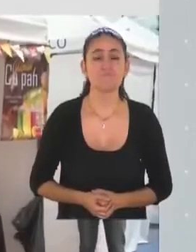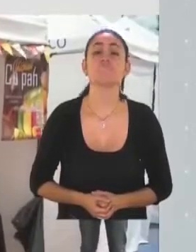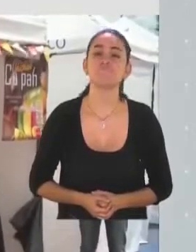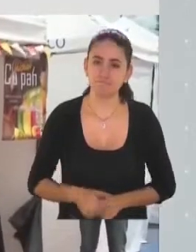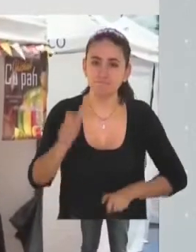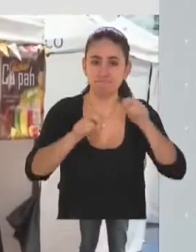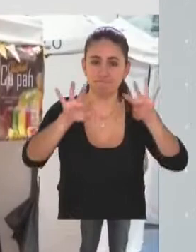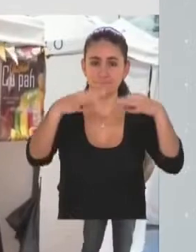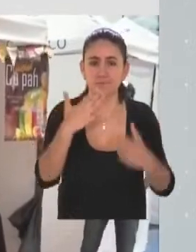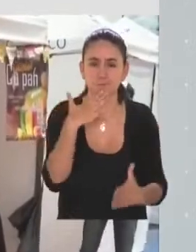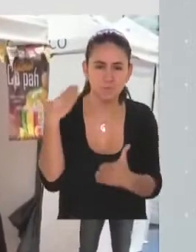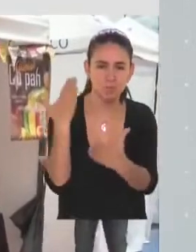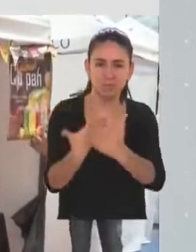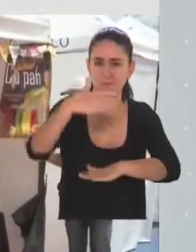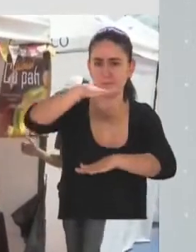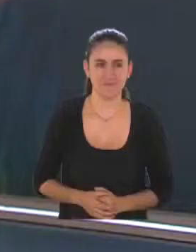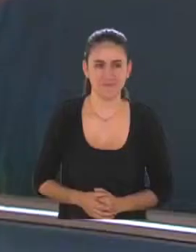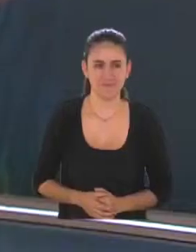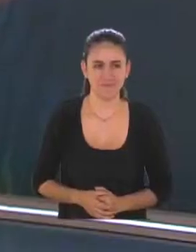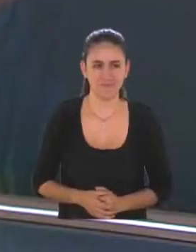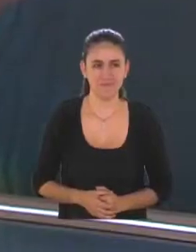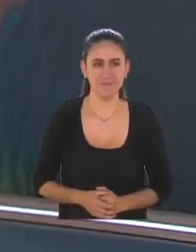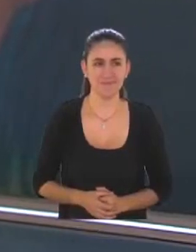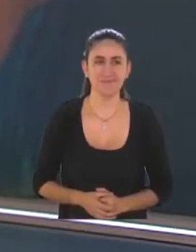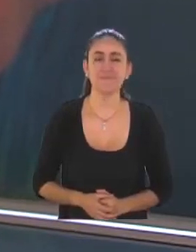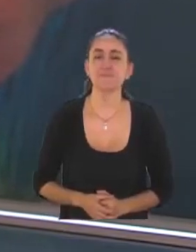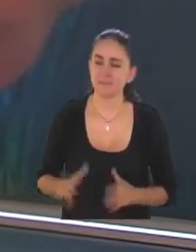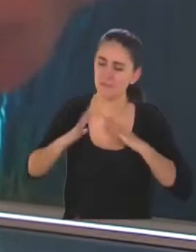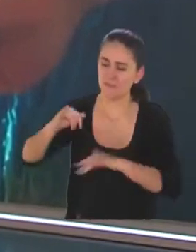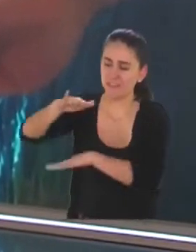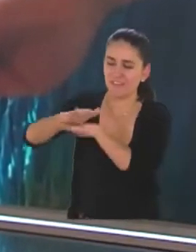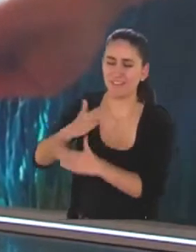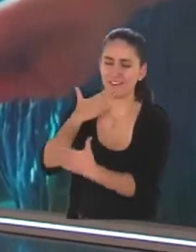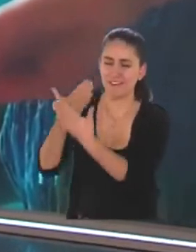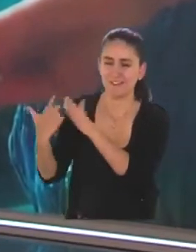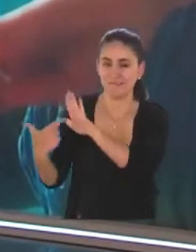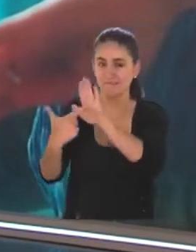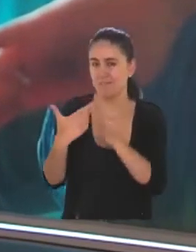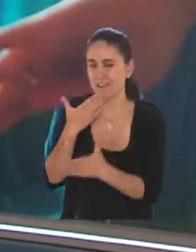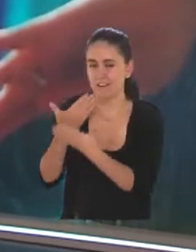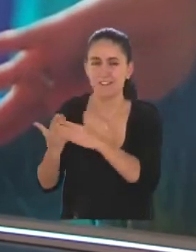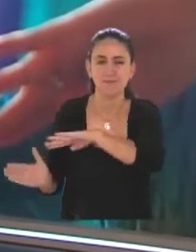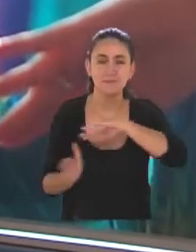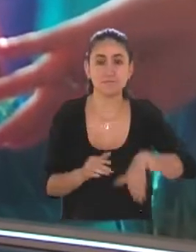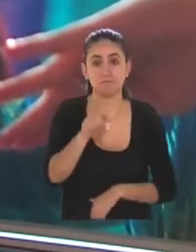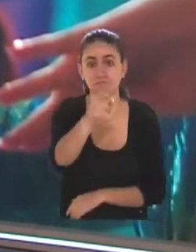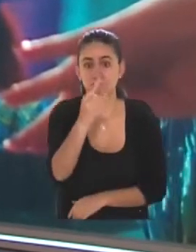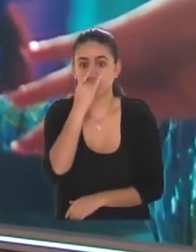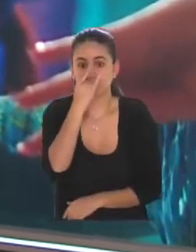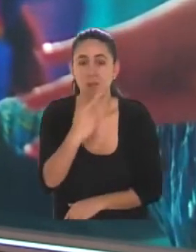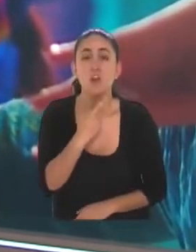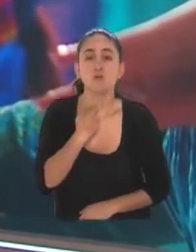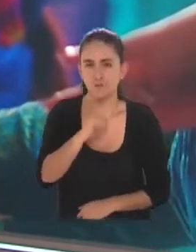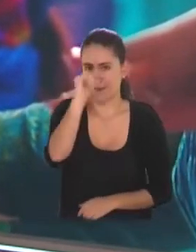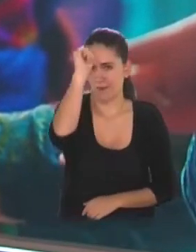Daniela, televidentes, muy buenas tardes con este... Feliz tarde, Kate, muchísimas gracias. Y bueno, si a usted le gusta la danza india